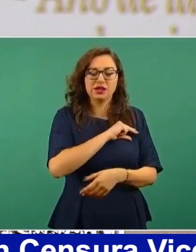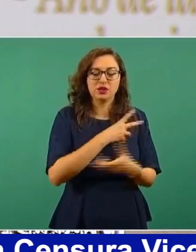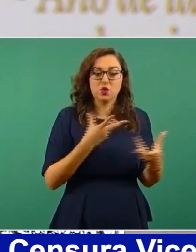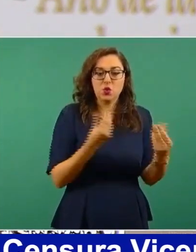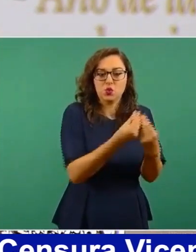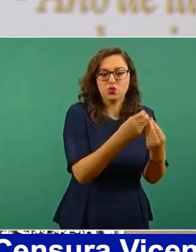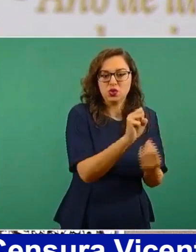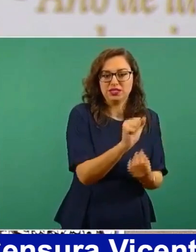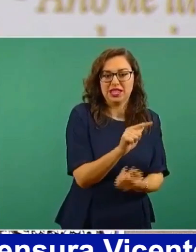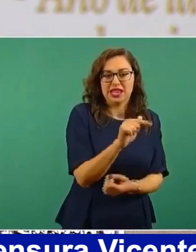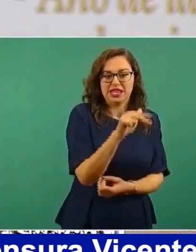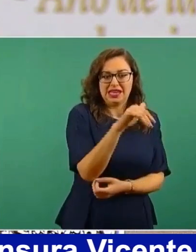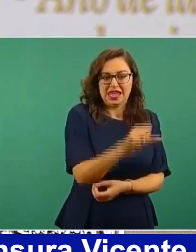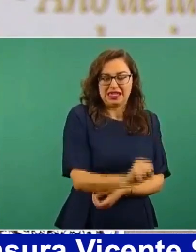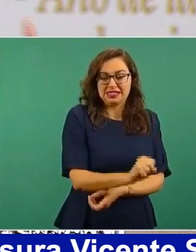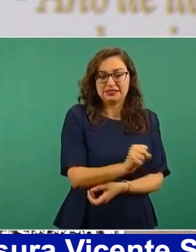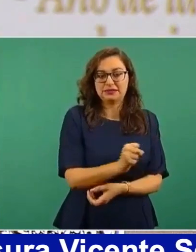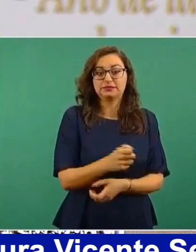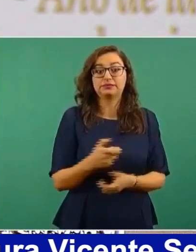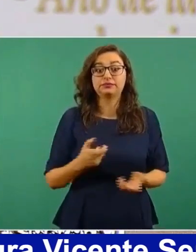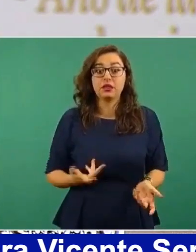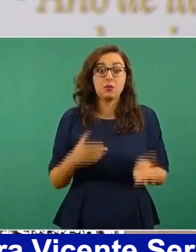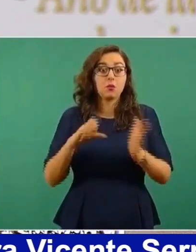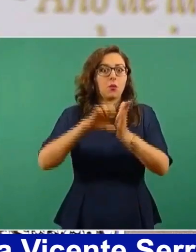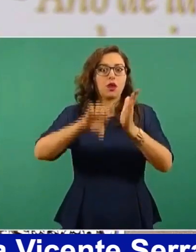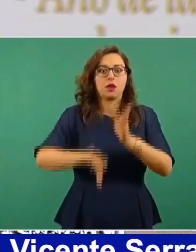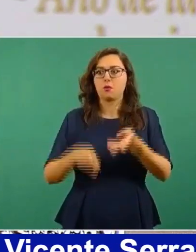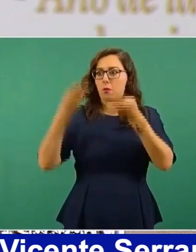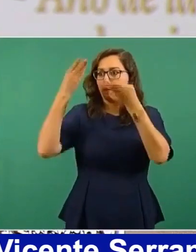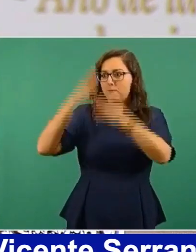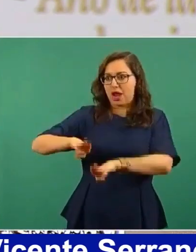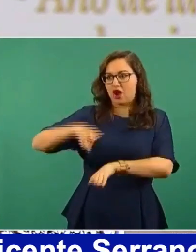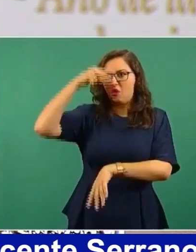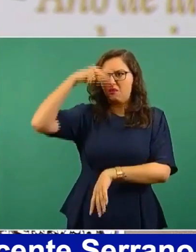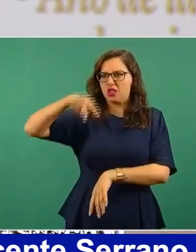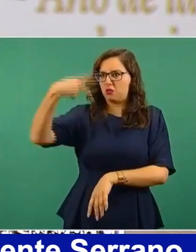Fue cuando se entregaron todos los bancos,